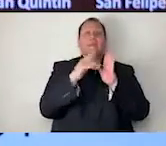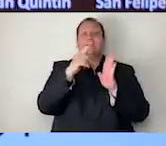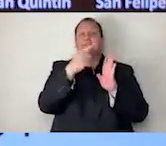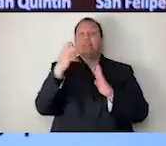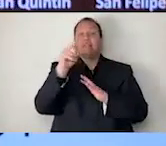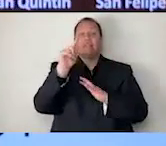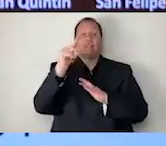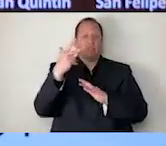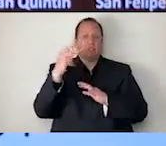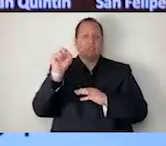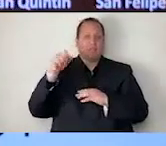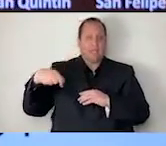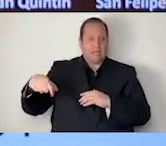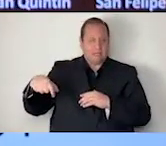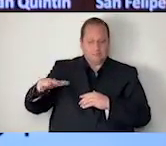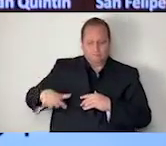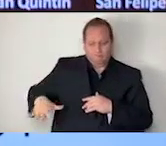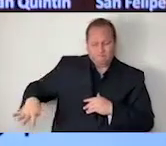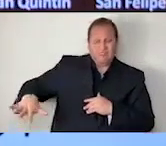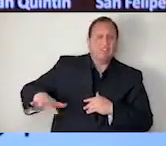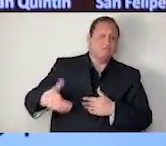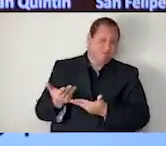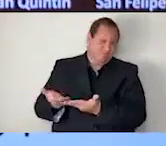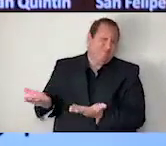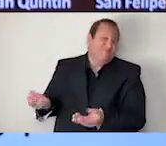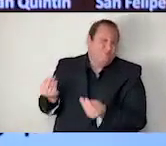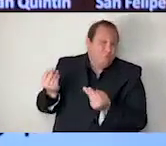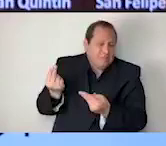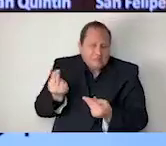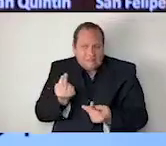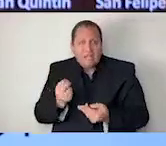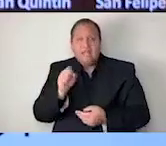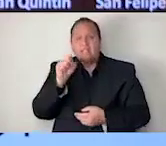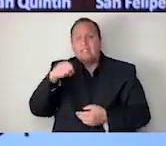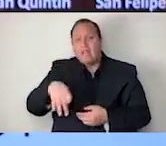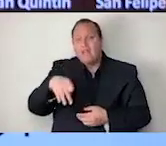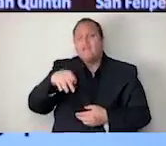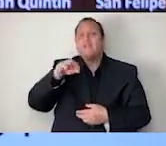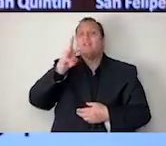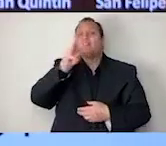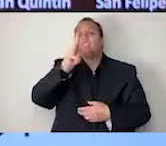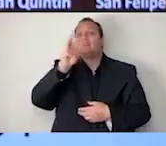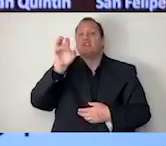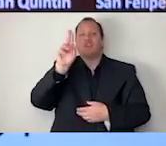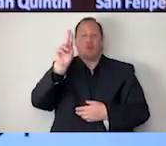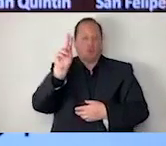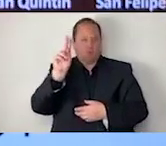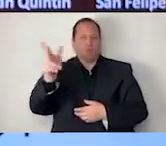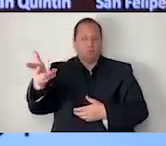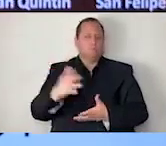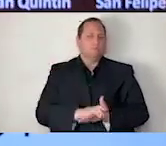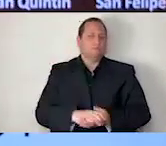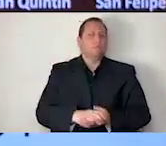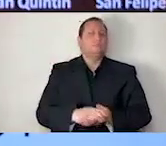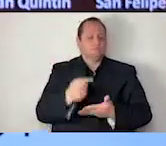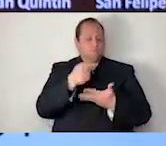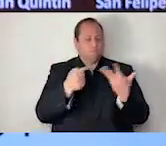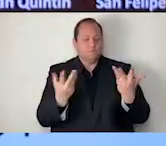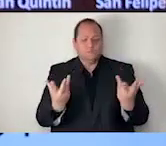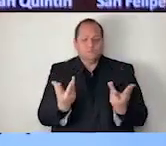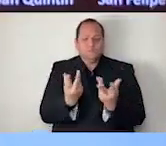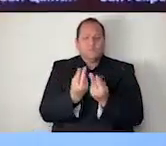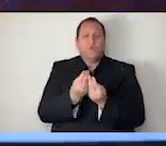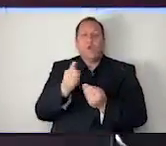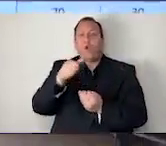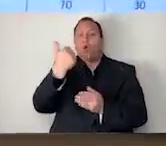1768 en san quintín sake team tiene muchas necesidades san felipe 380 ahí en ese rubro fueron